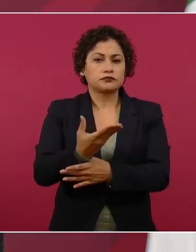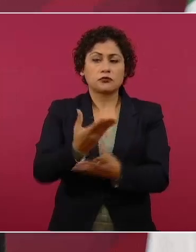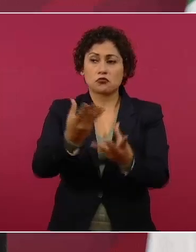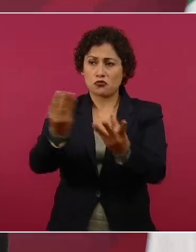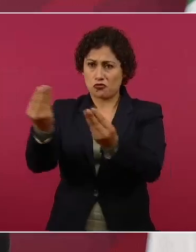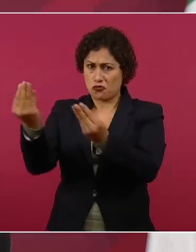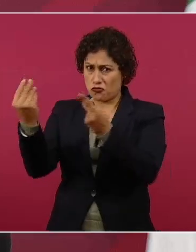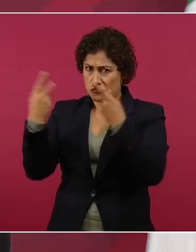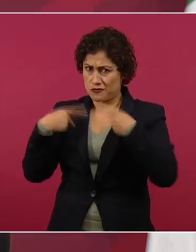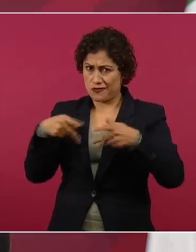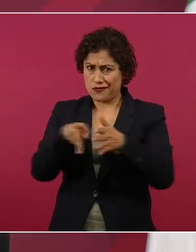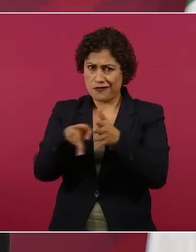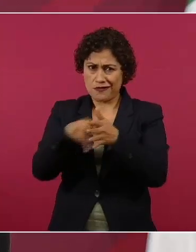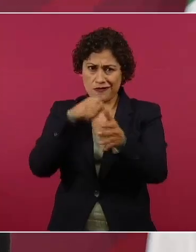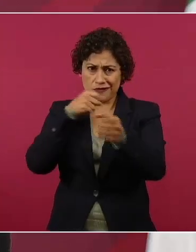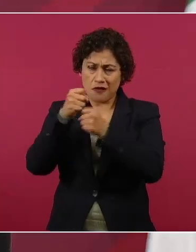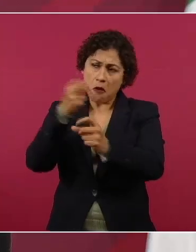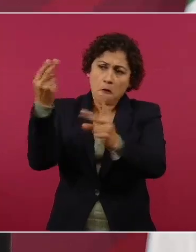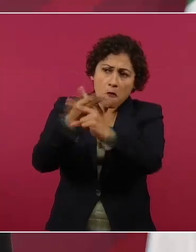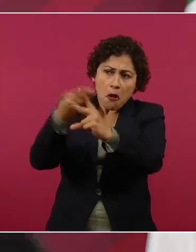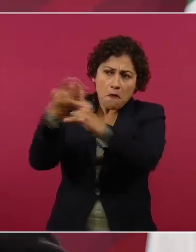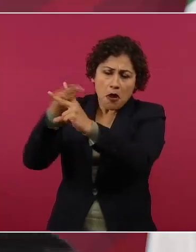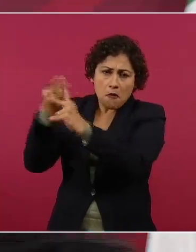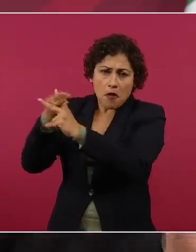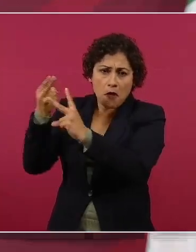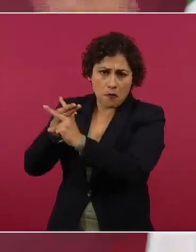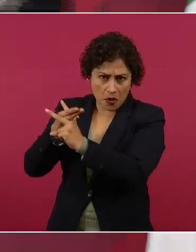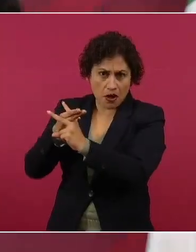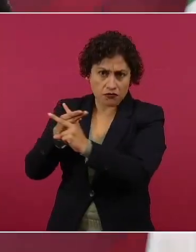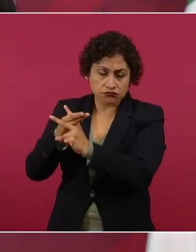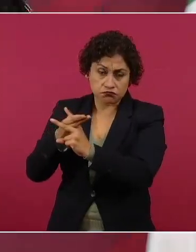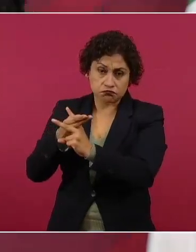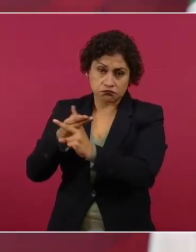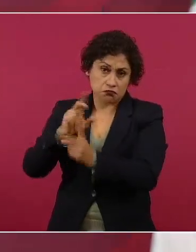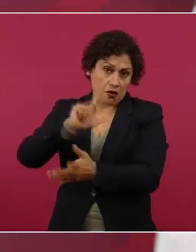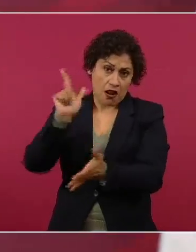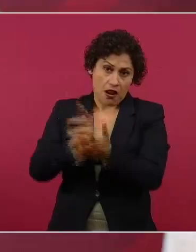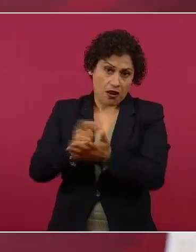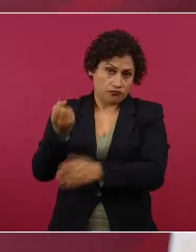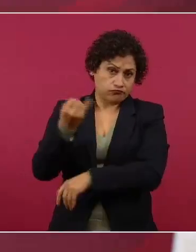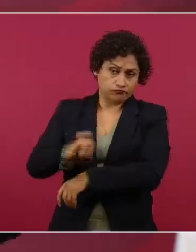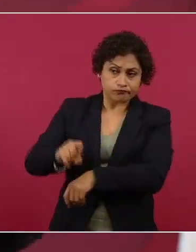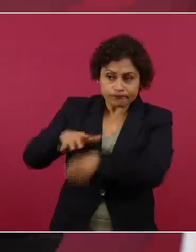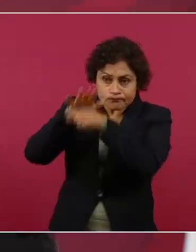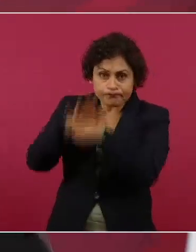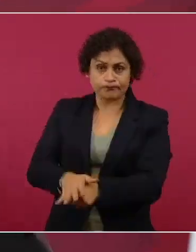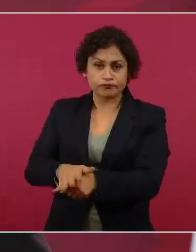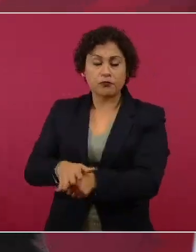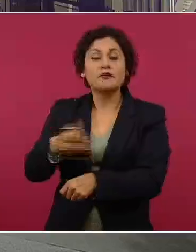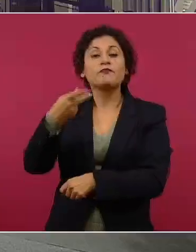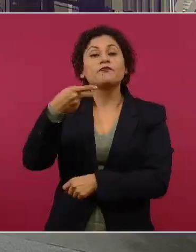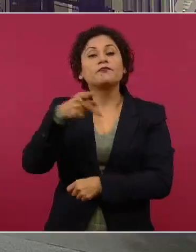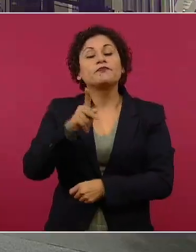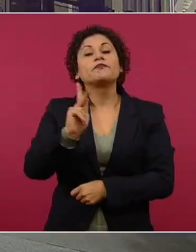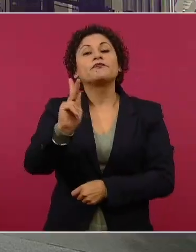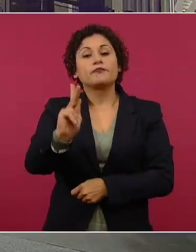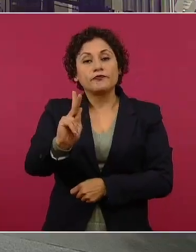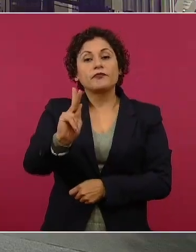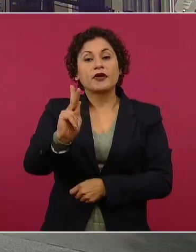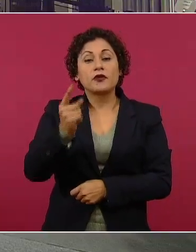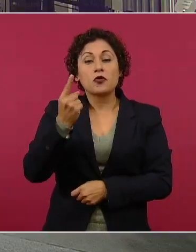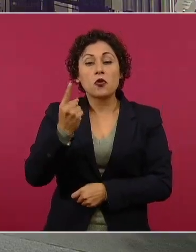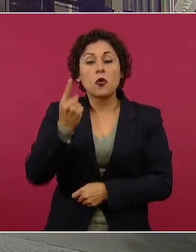asesinados, ley fuga. Sin embargo, tenía el apoyo de un